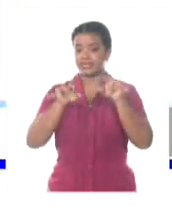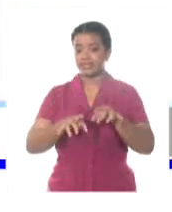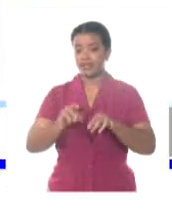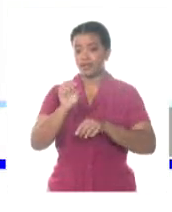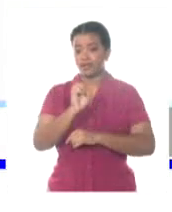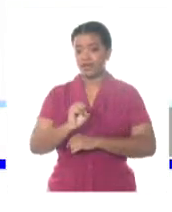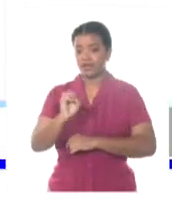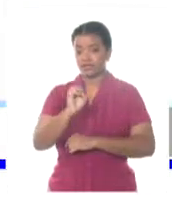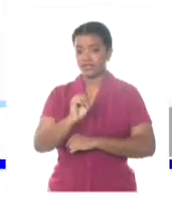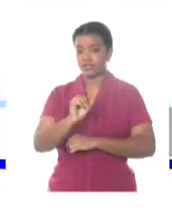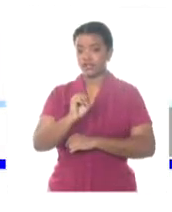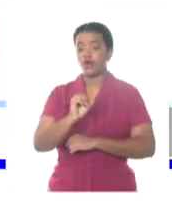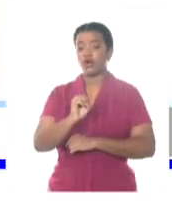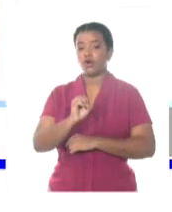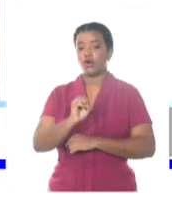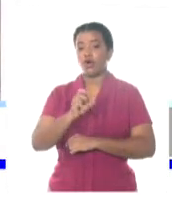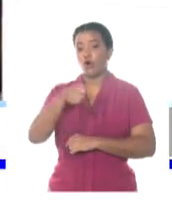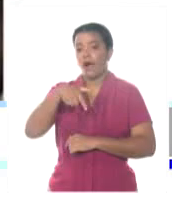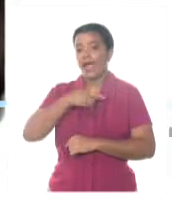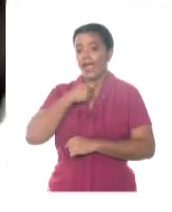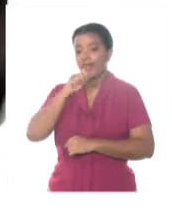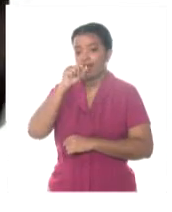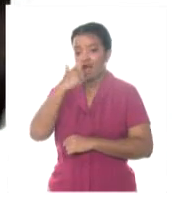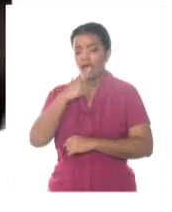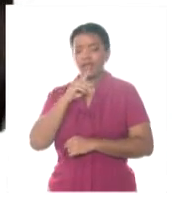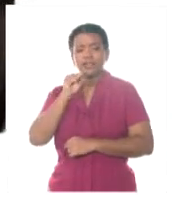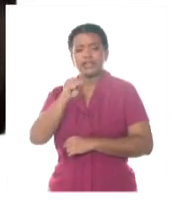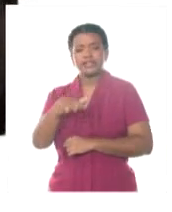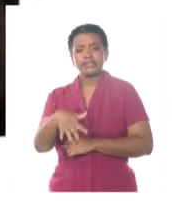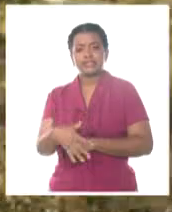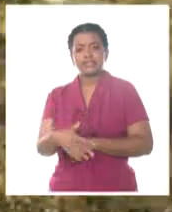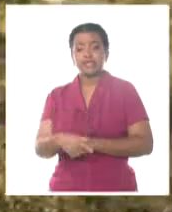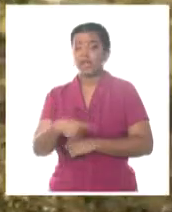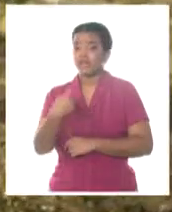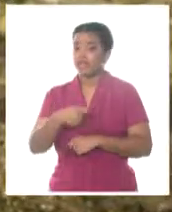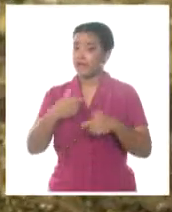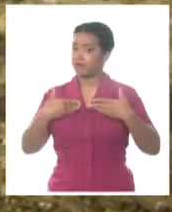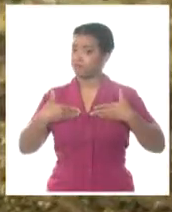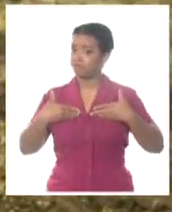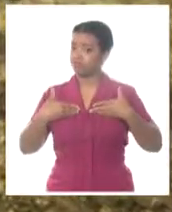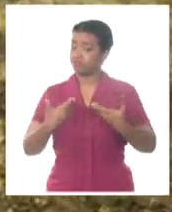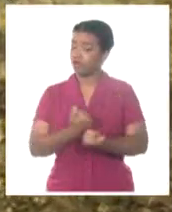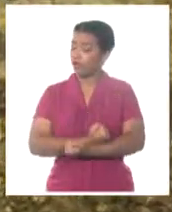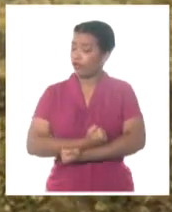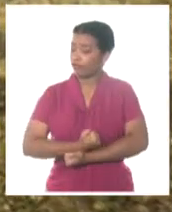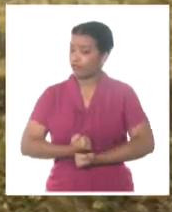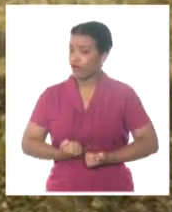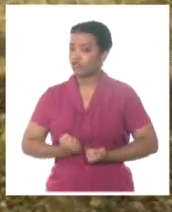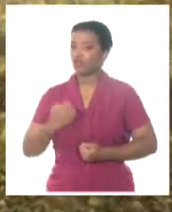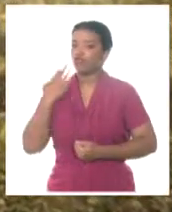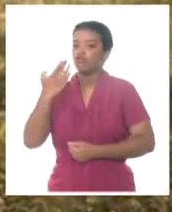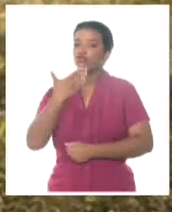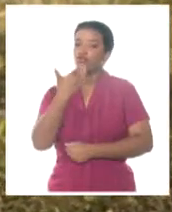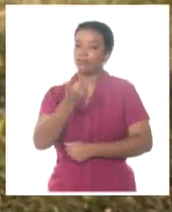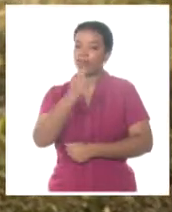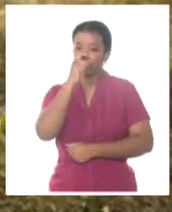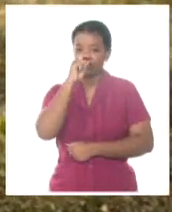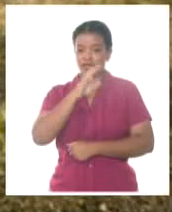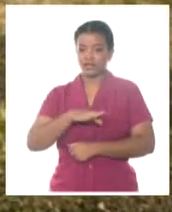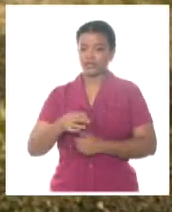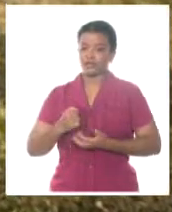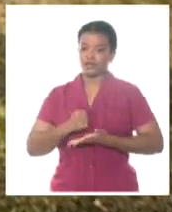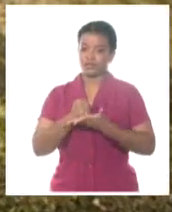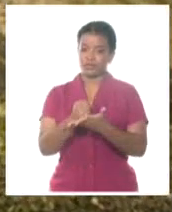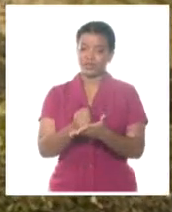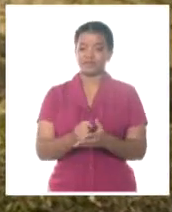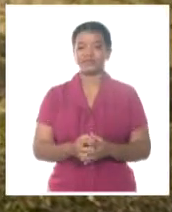Roberto Morales Ojeda, expresó, abro comillas, habrá que darlo todo por el futuro mejor que soñamos y que merecen las nuevas generaciones. Fin de la